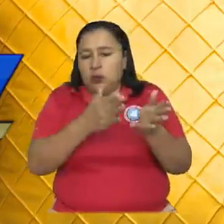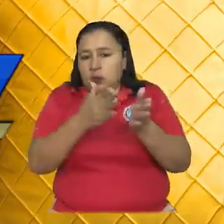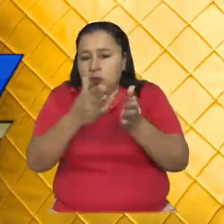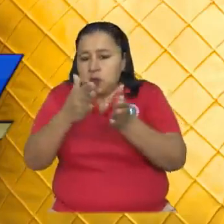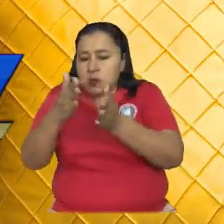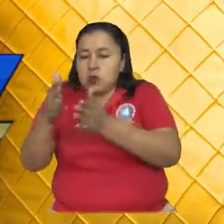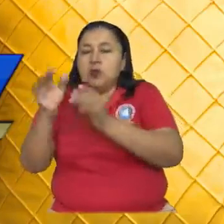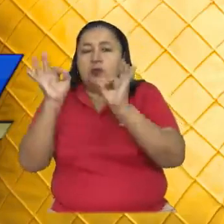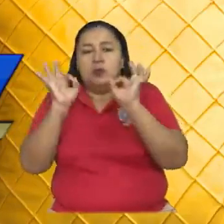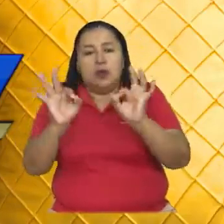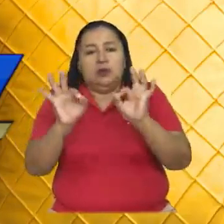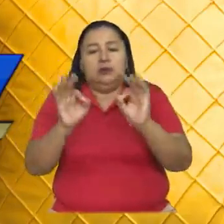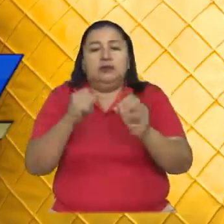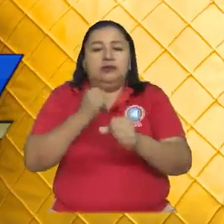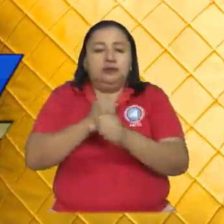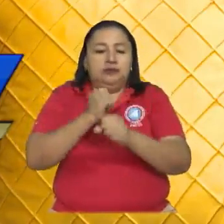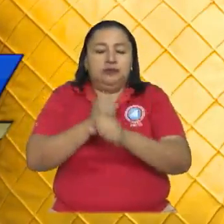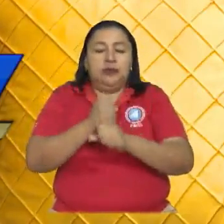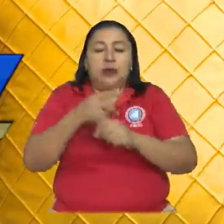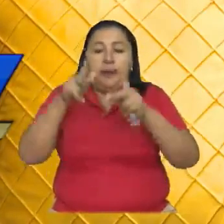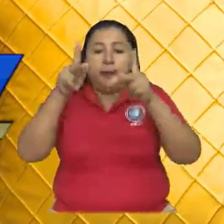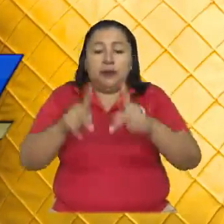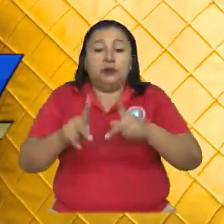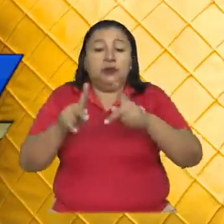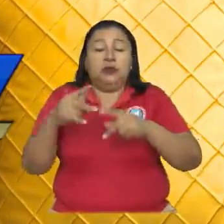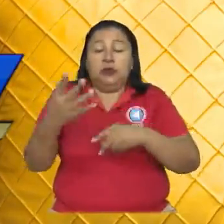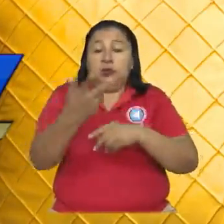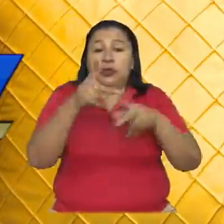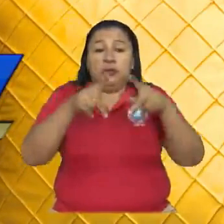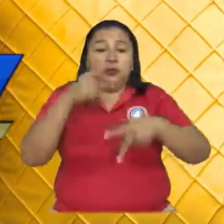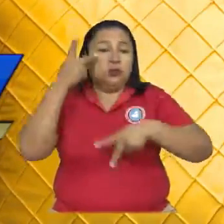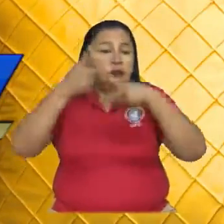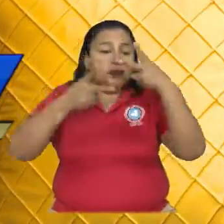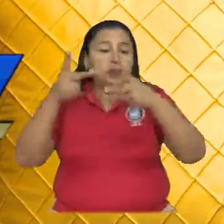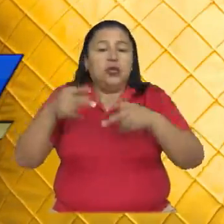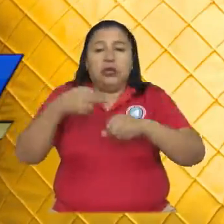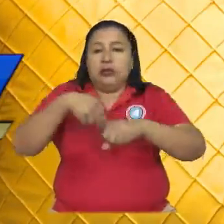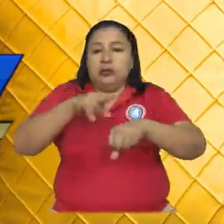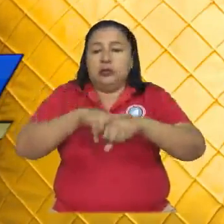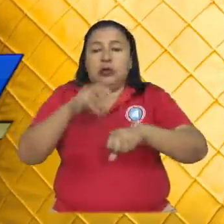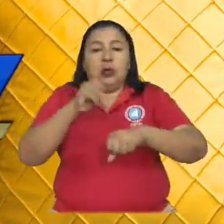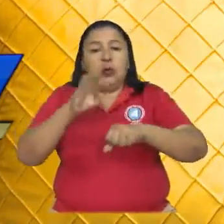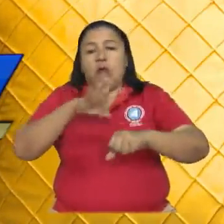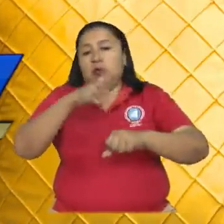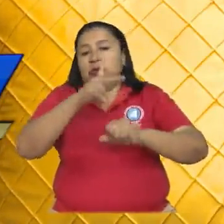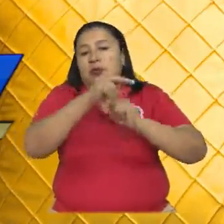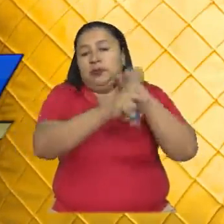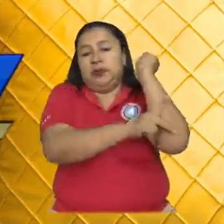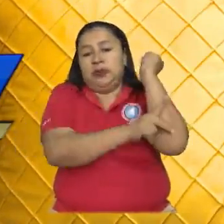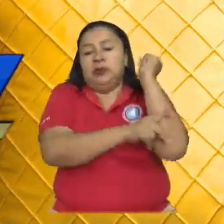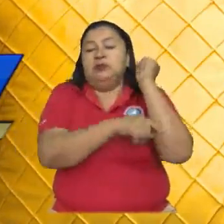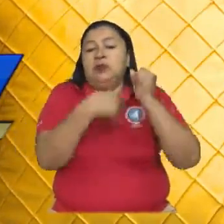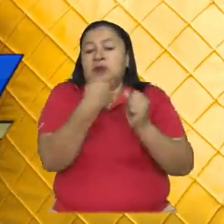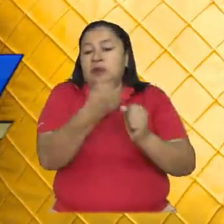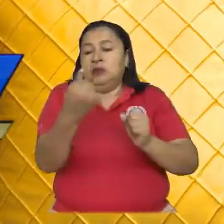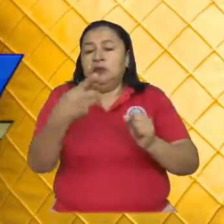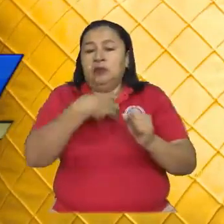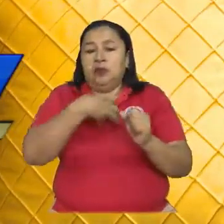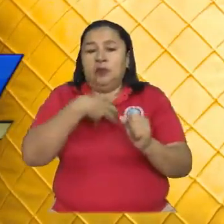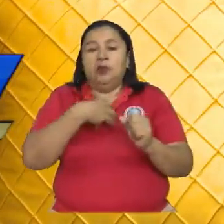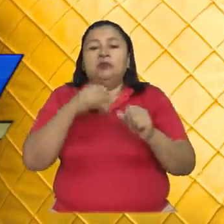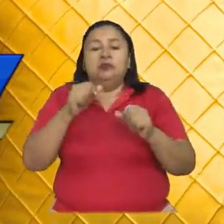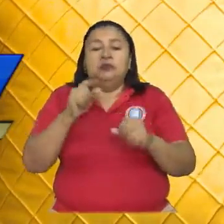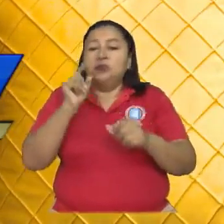seguridad y la integridad física de los visitantes, sean nacionales o de otras nacionalidades, a cada uno de